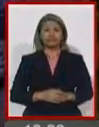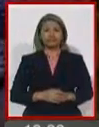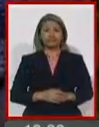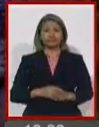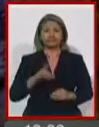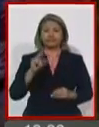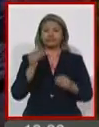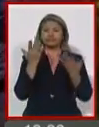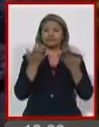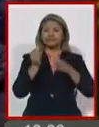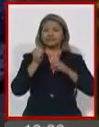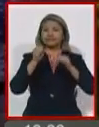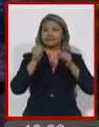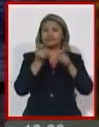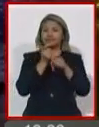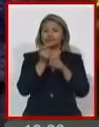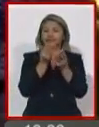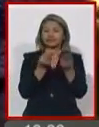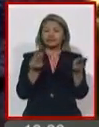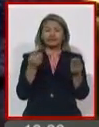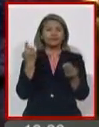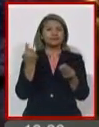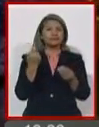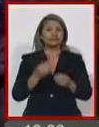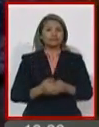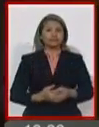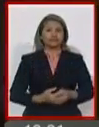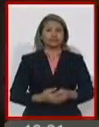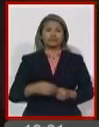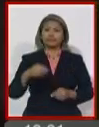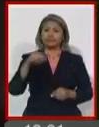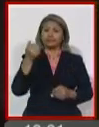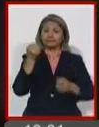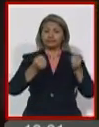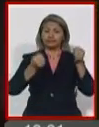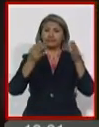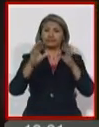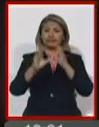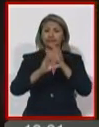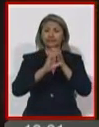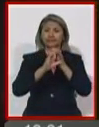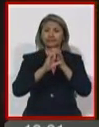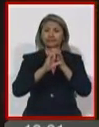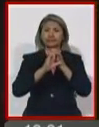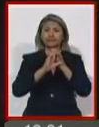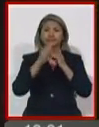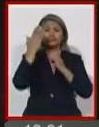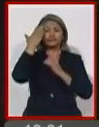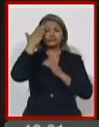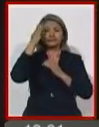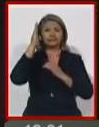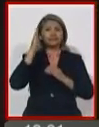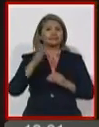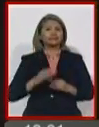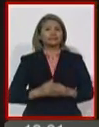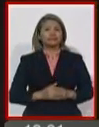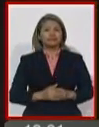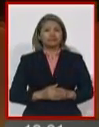No hay heridos, solamente daños materiales. Y el otro conductor del camión se desconoce en